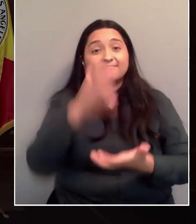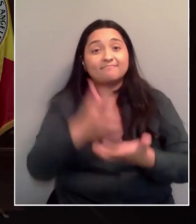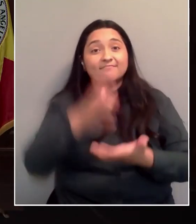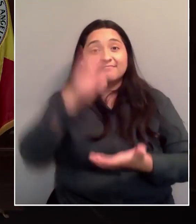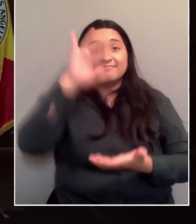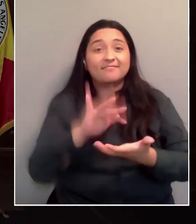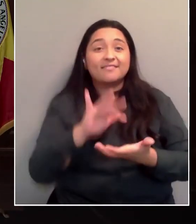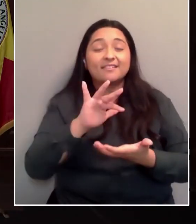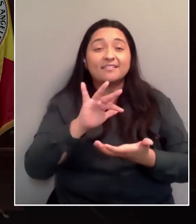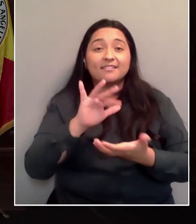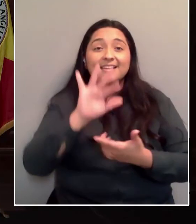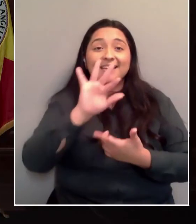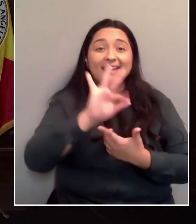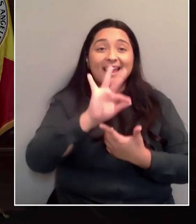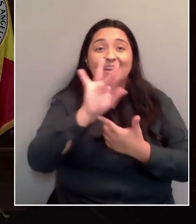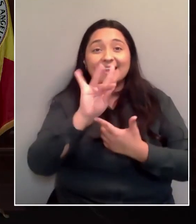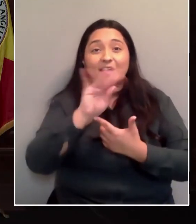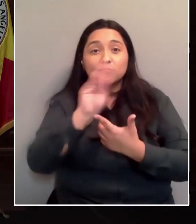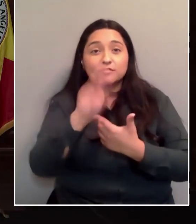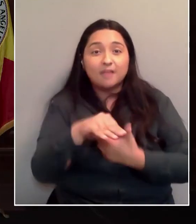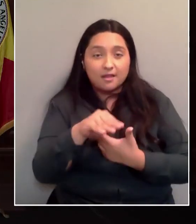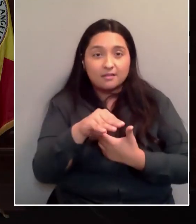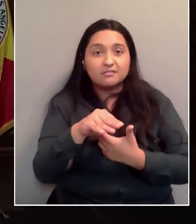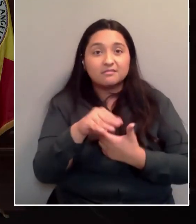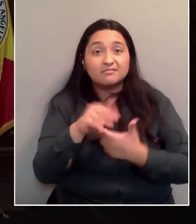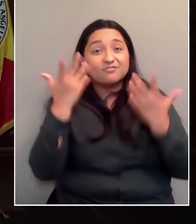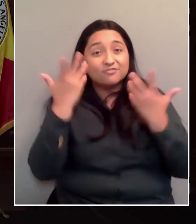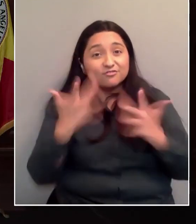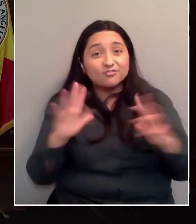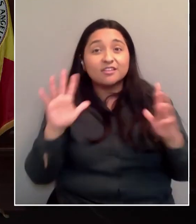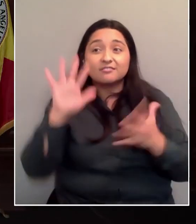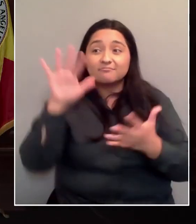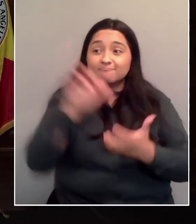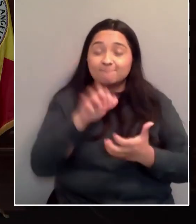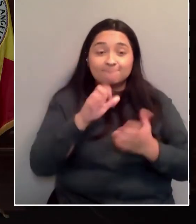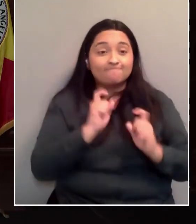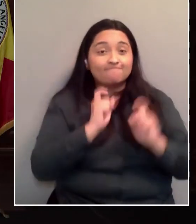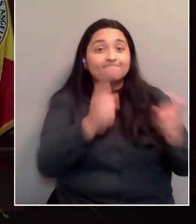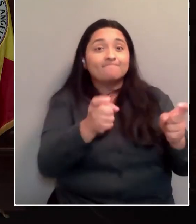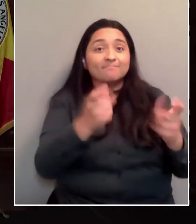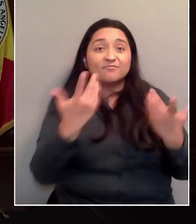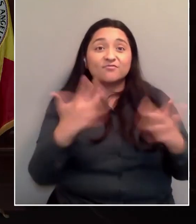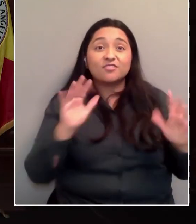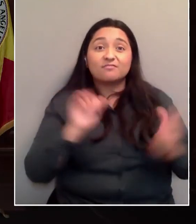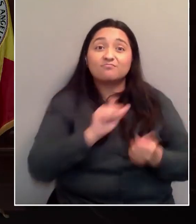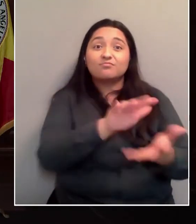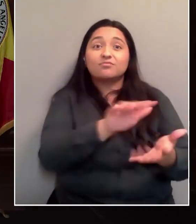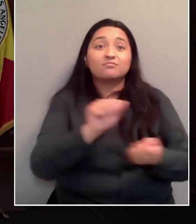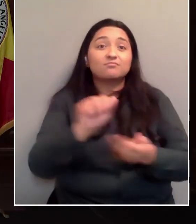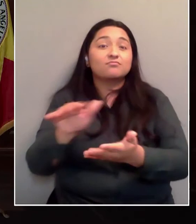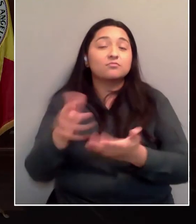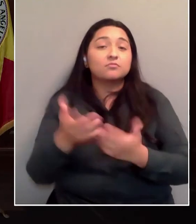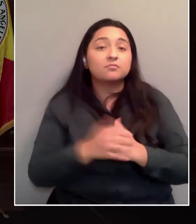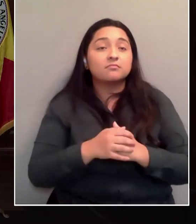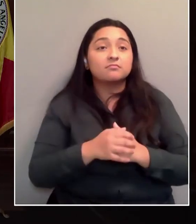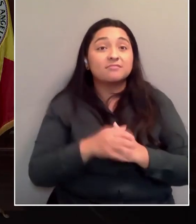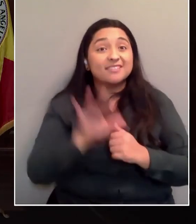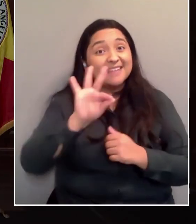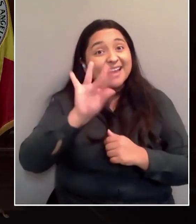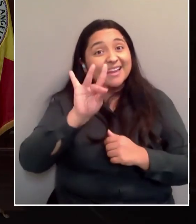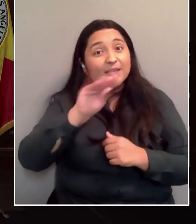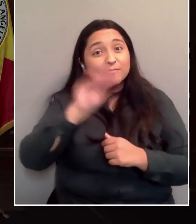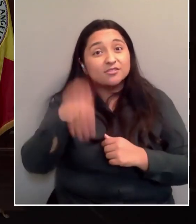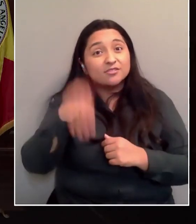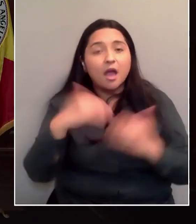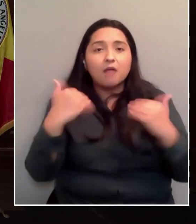provisión de vacunas que hemos recibido. Esta estatística es, es un nivel